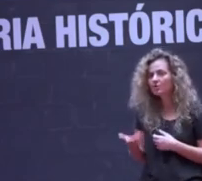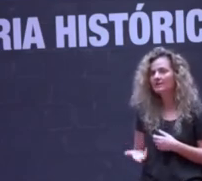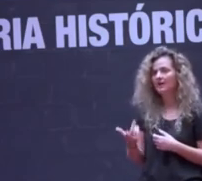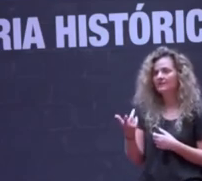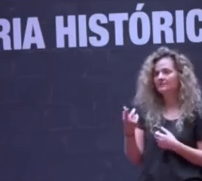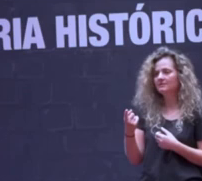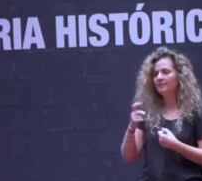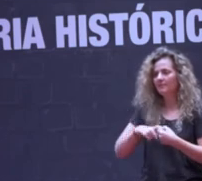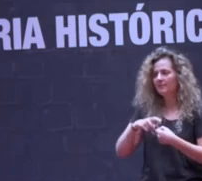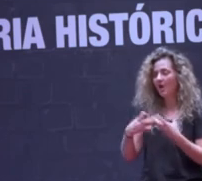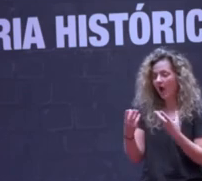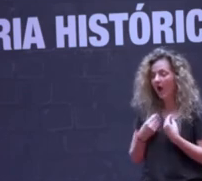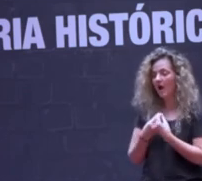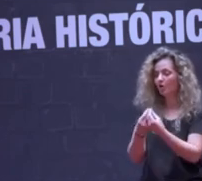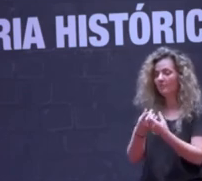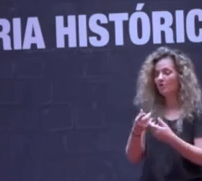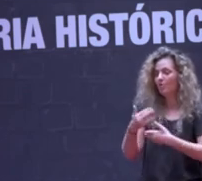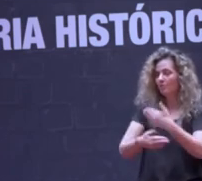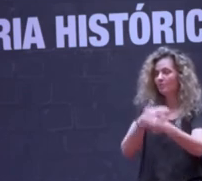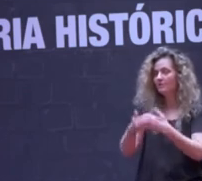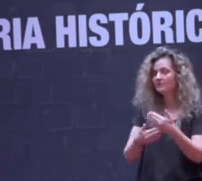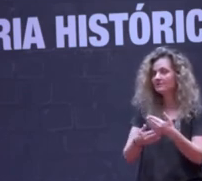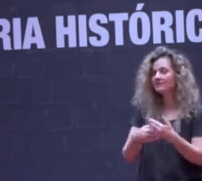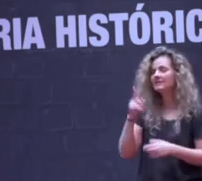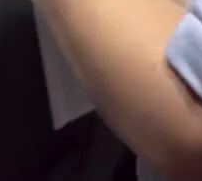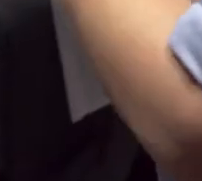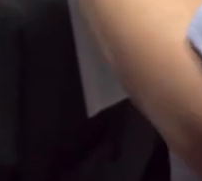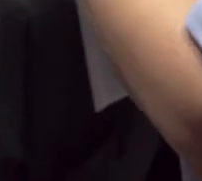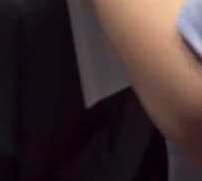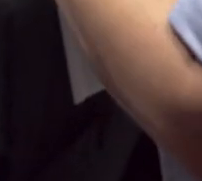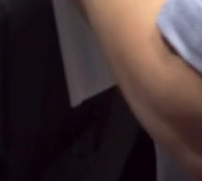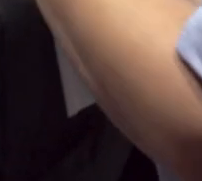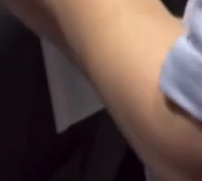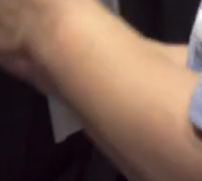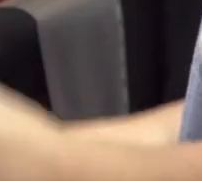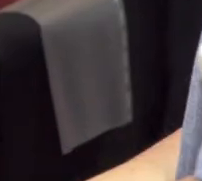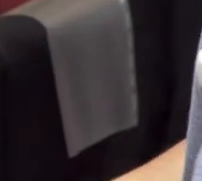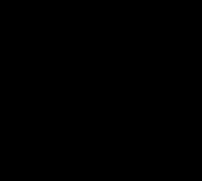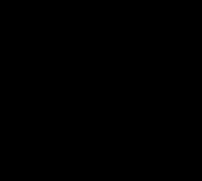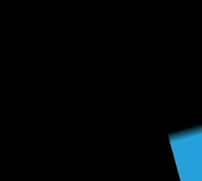necesarias acompañando todo este proceso, pero temos persoas imprescindibles.